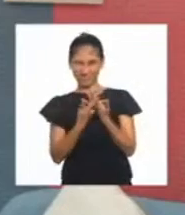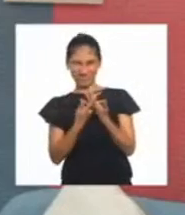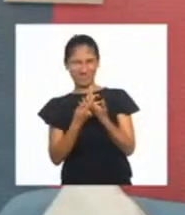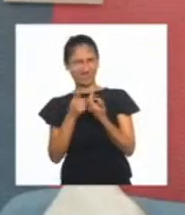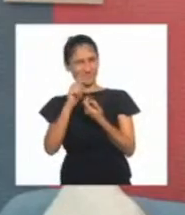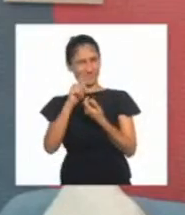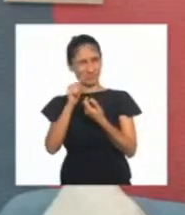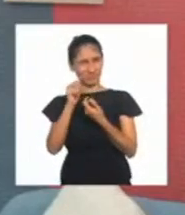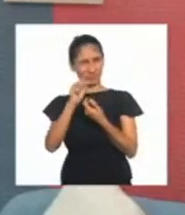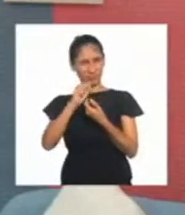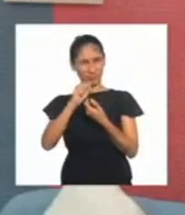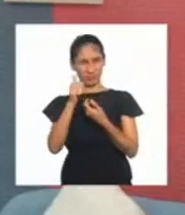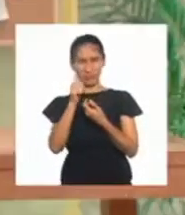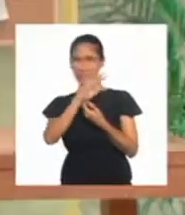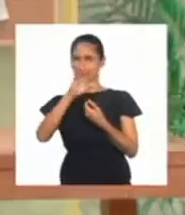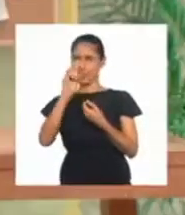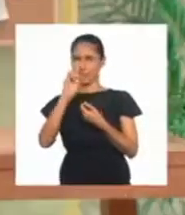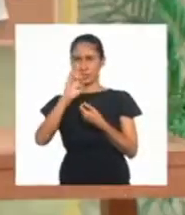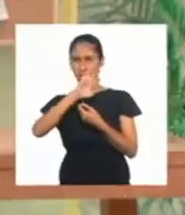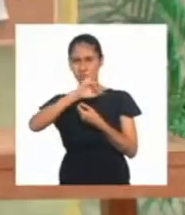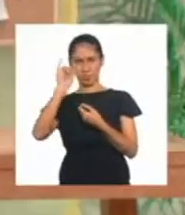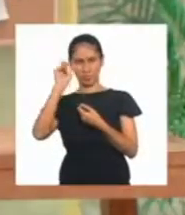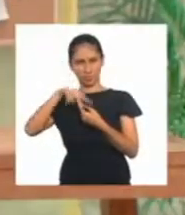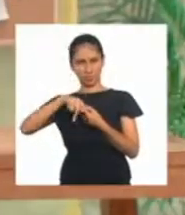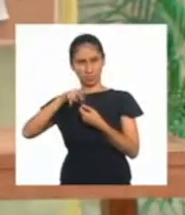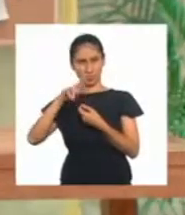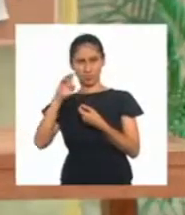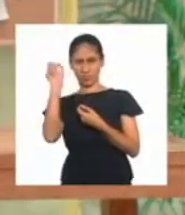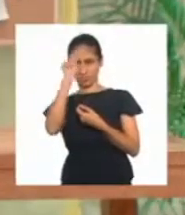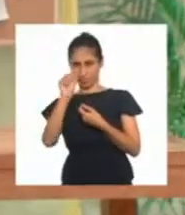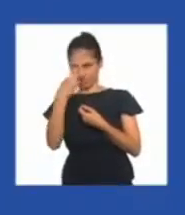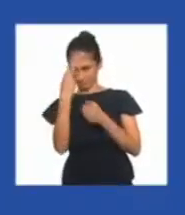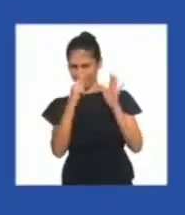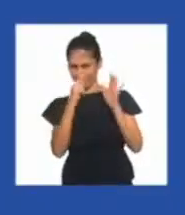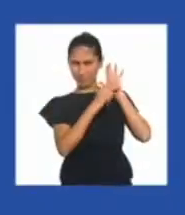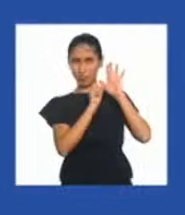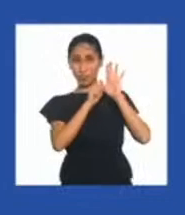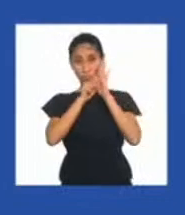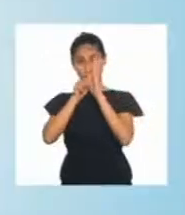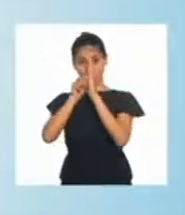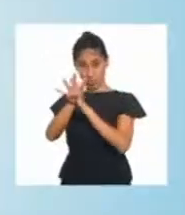cómo funciona la tasa de interés. Acá te muestro un video que lo explica.